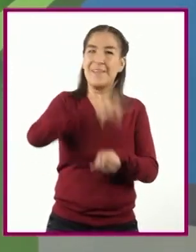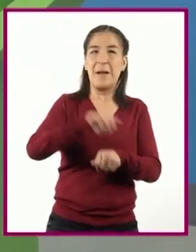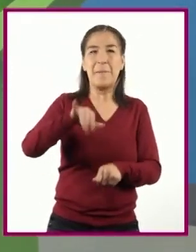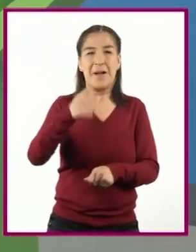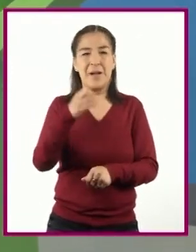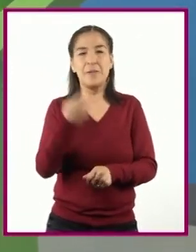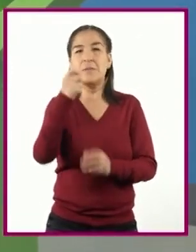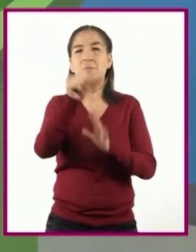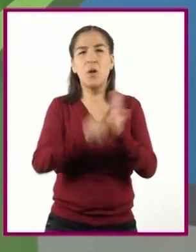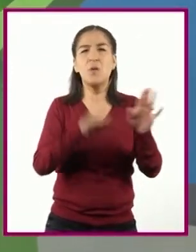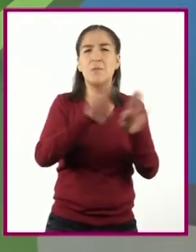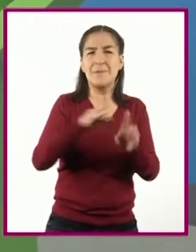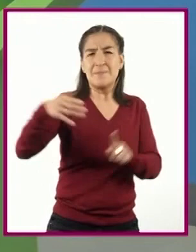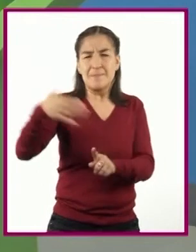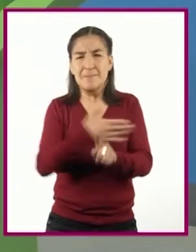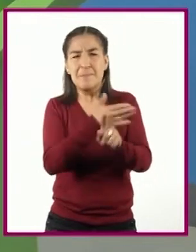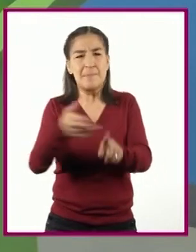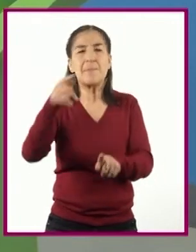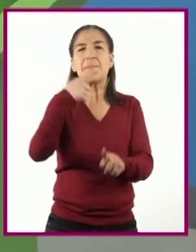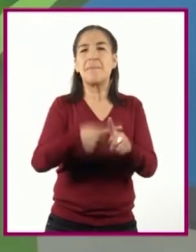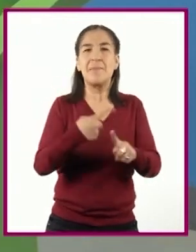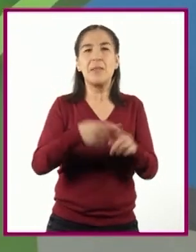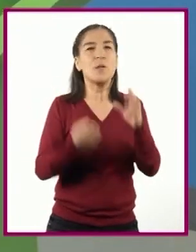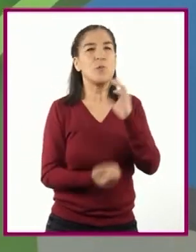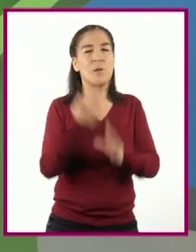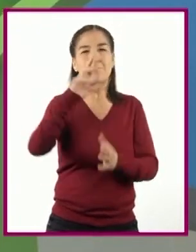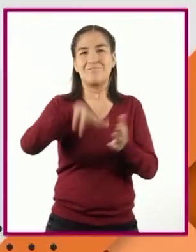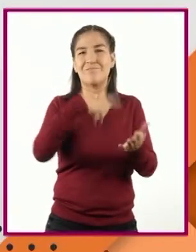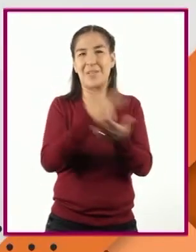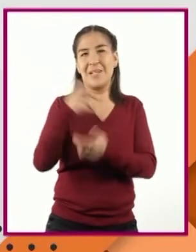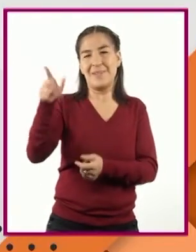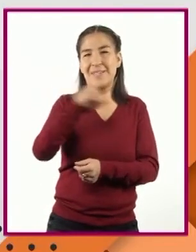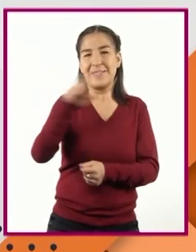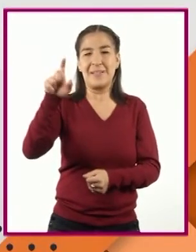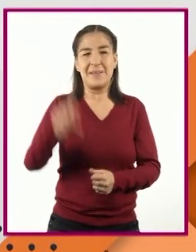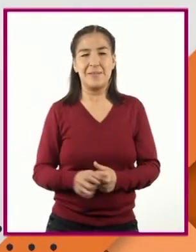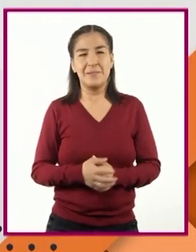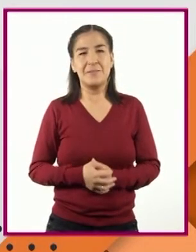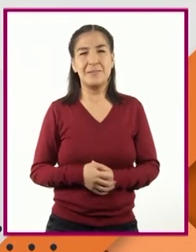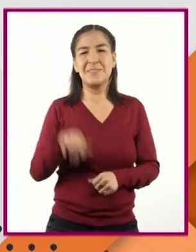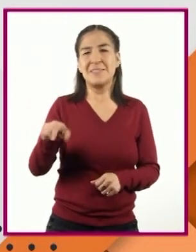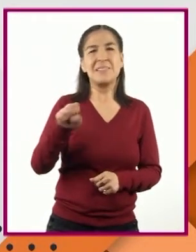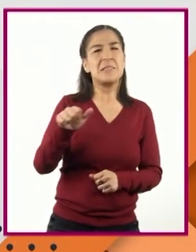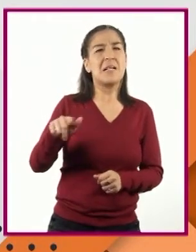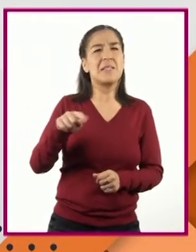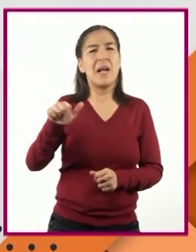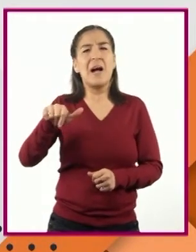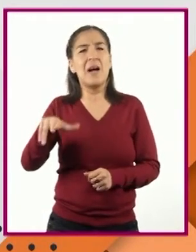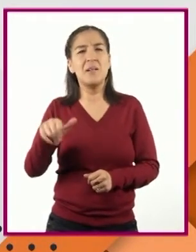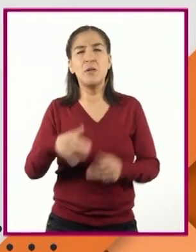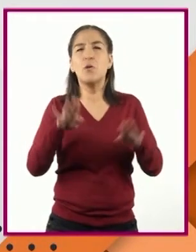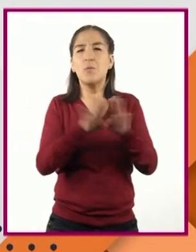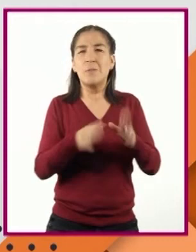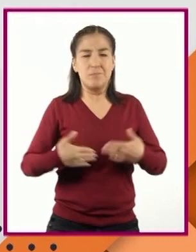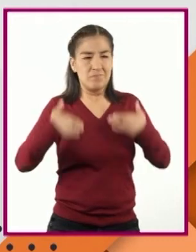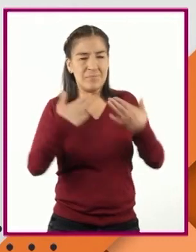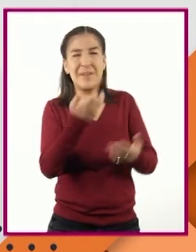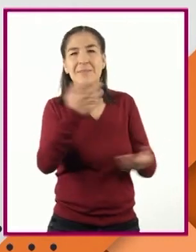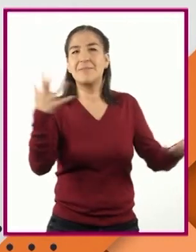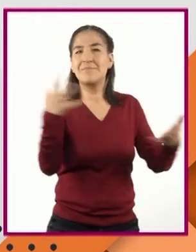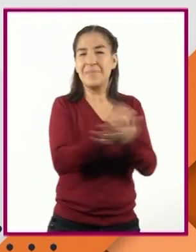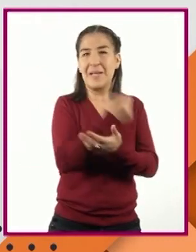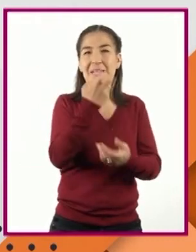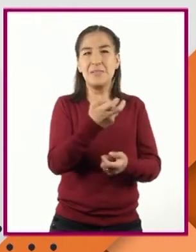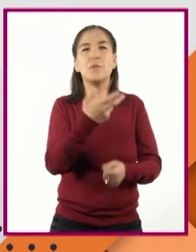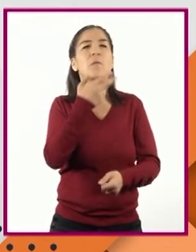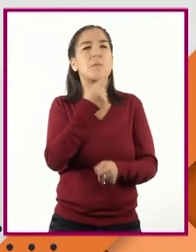dedicó a perseguir a los funcionarios de la nueva República Tejana. Pero Santa Anna confió en lograr la victoria final y bajó